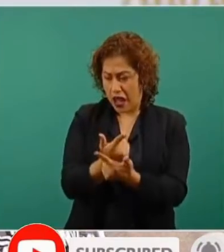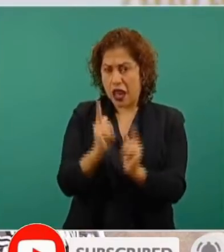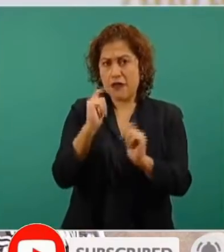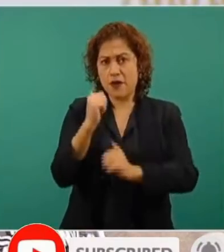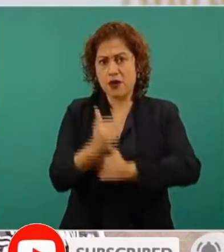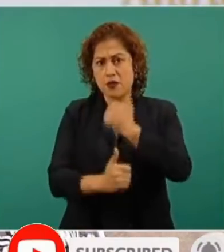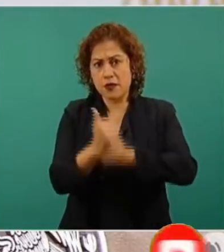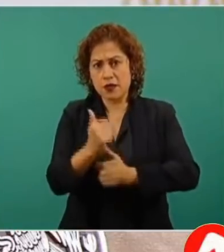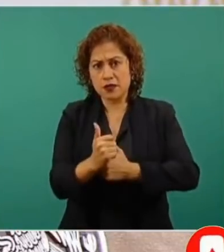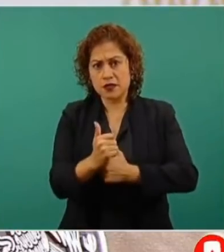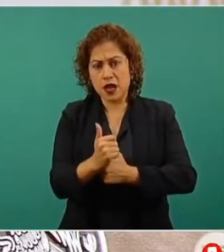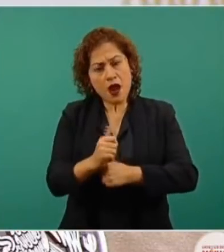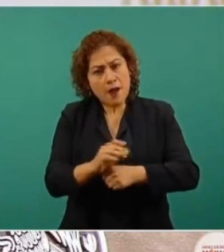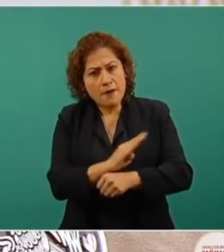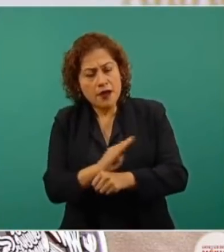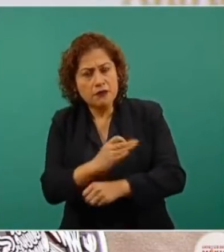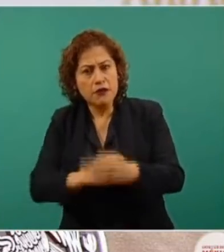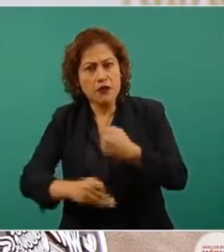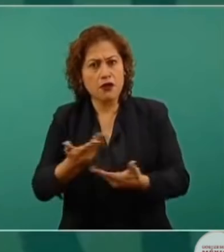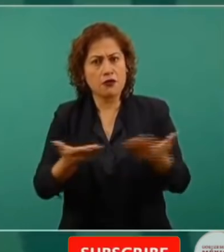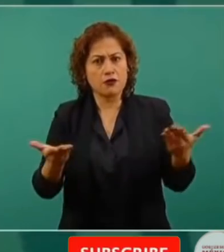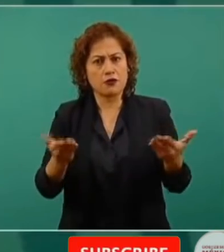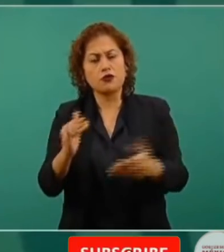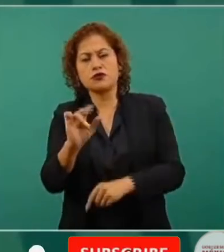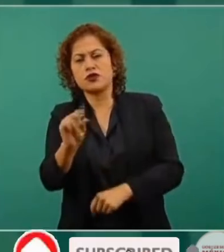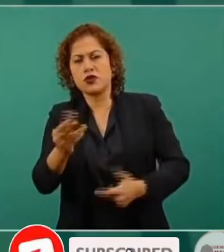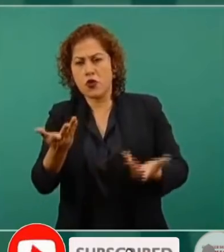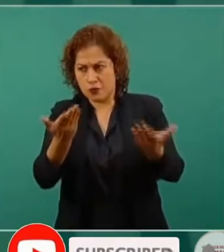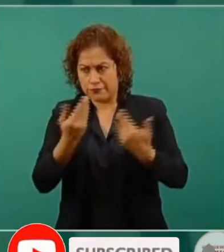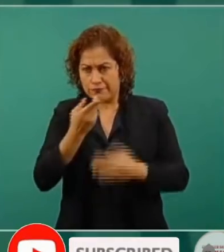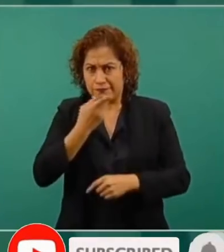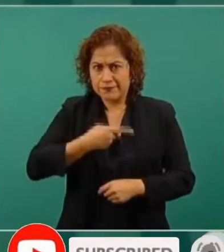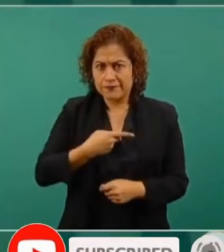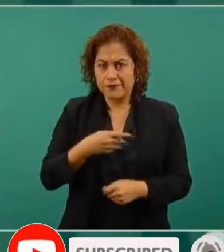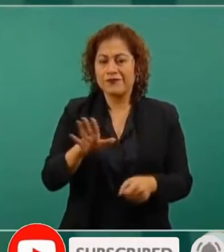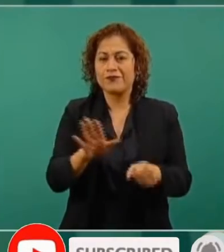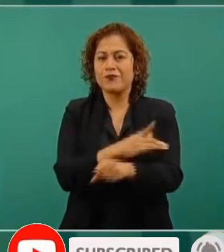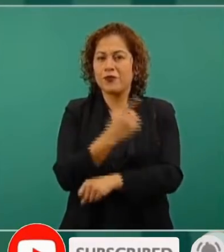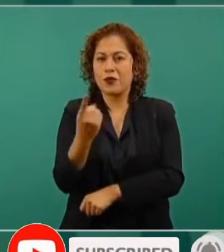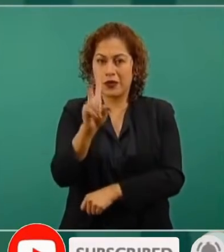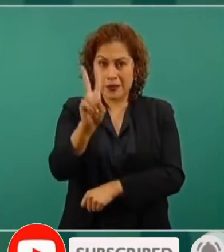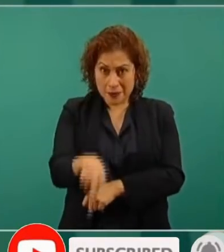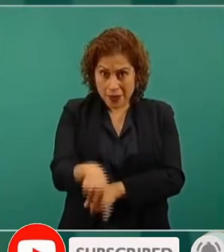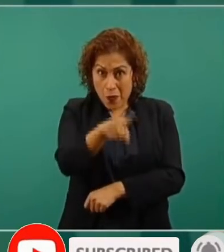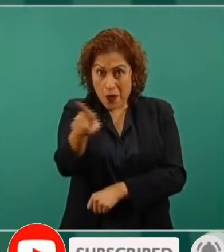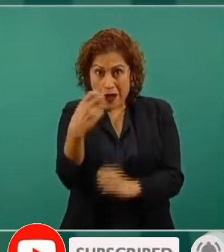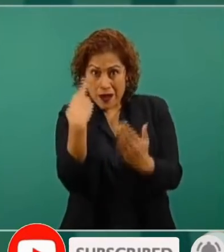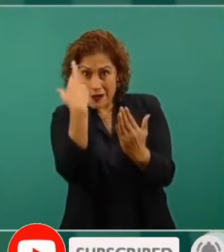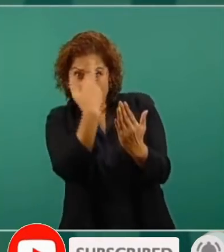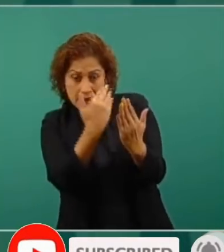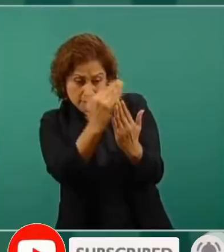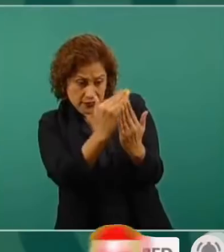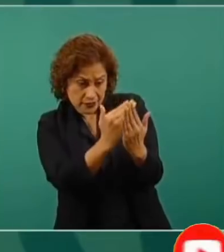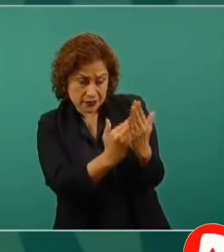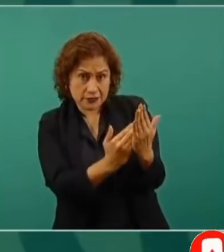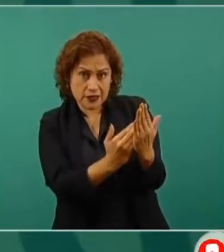Es verdaderamente grotesco cuando se analiza lo que han creado, ¿verdad? No tiene ninguna relación